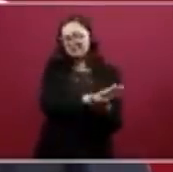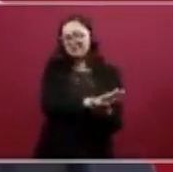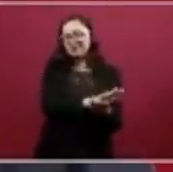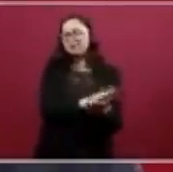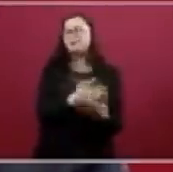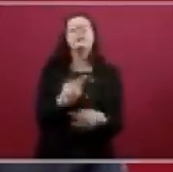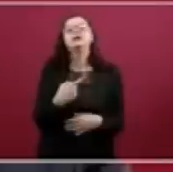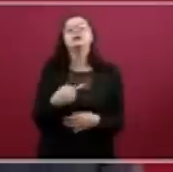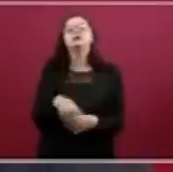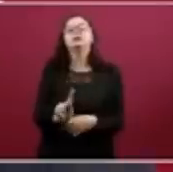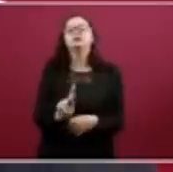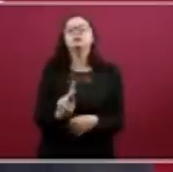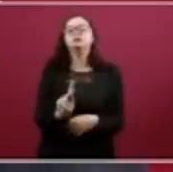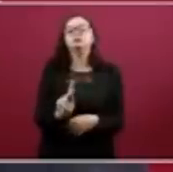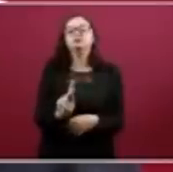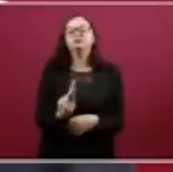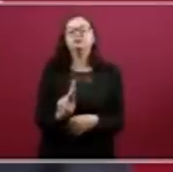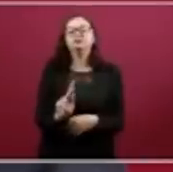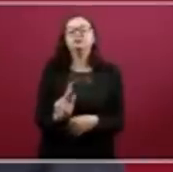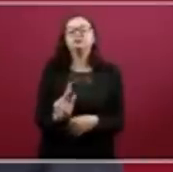pero